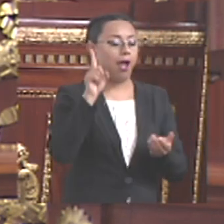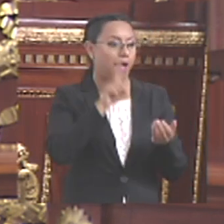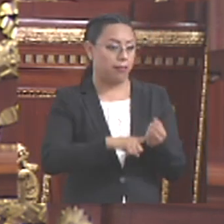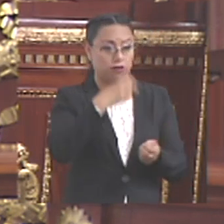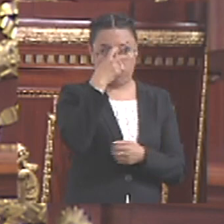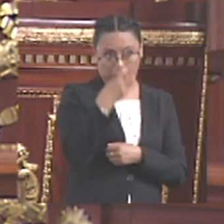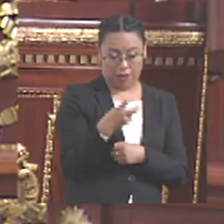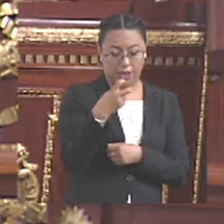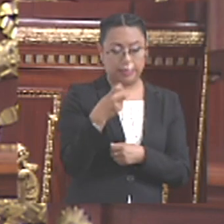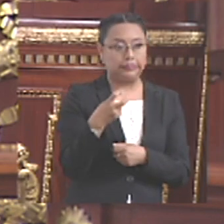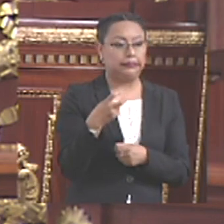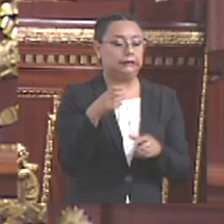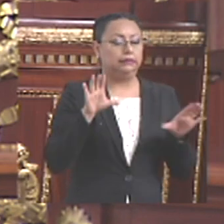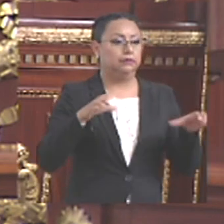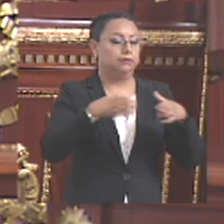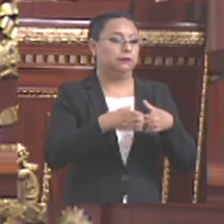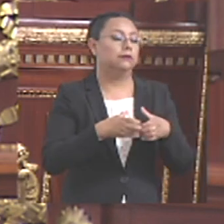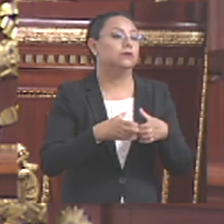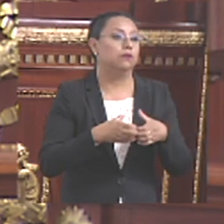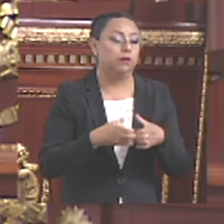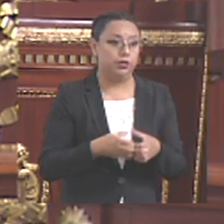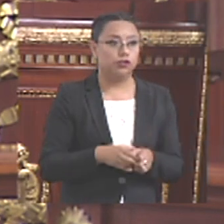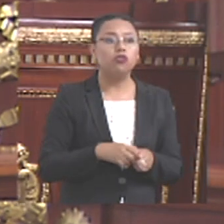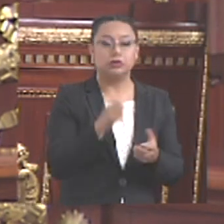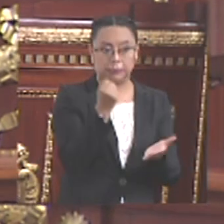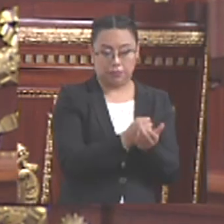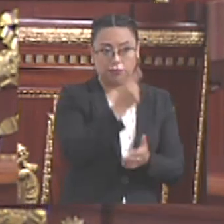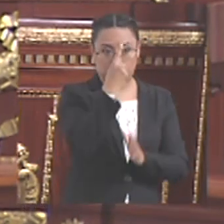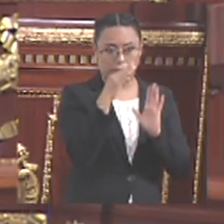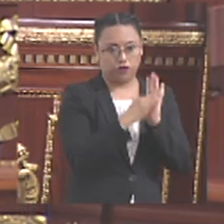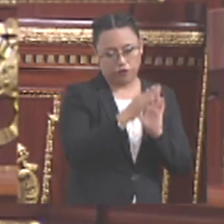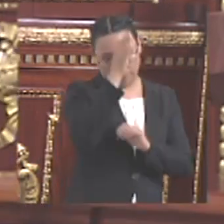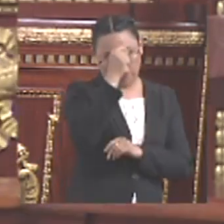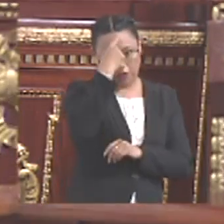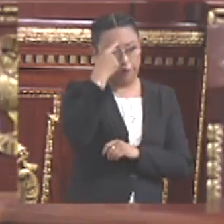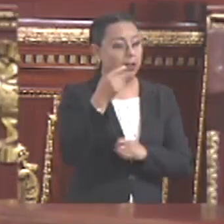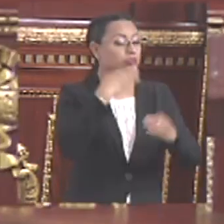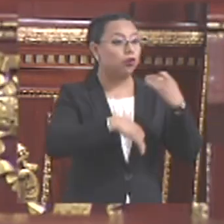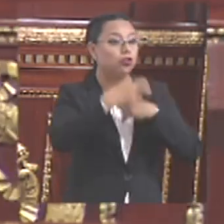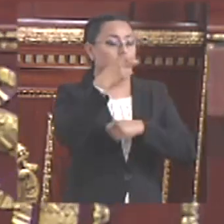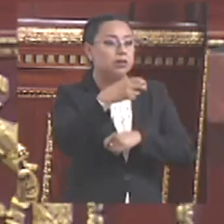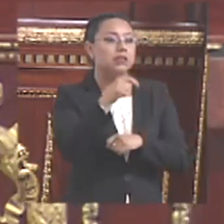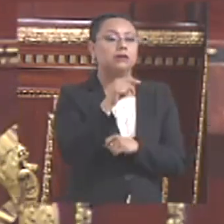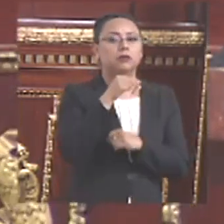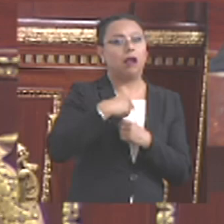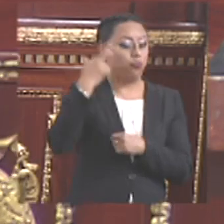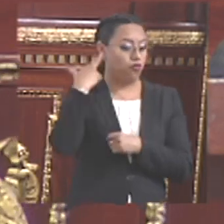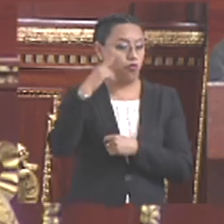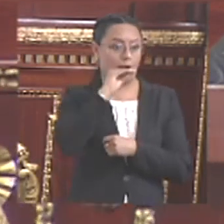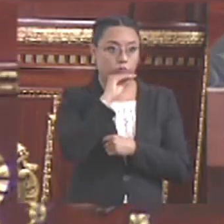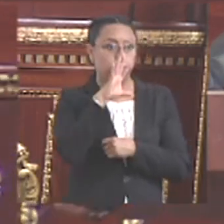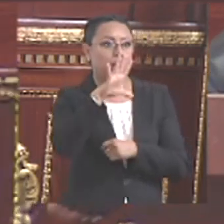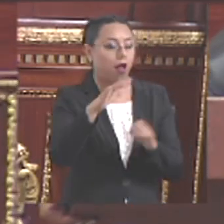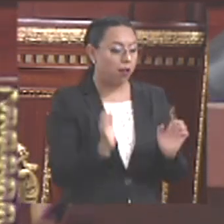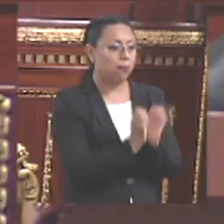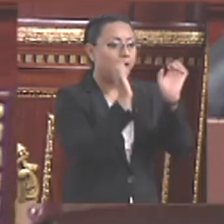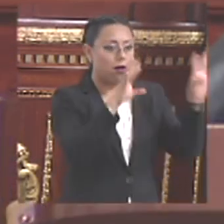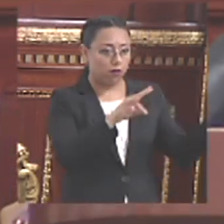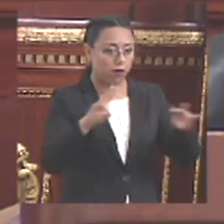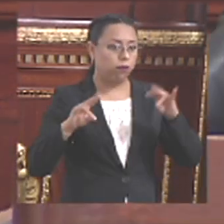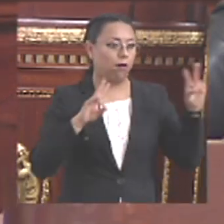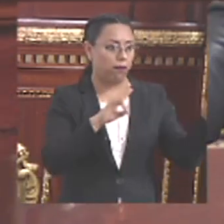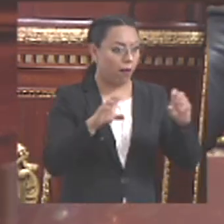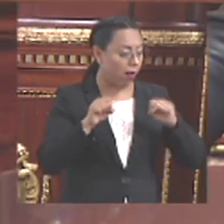altavoces también estuvieran dentro de los mercados públicos, lo cual ninguna alcaldía ha visto como una